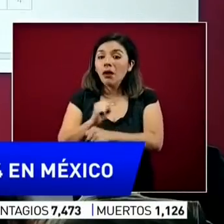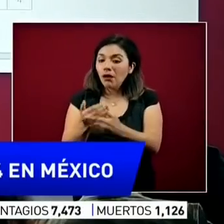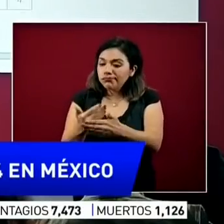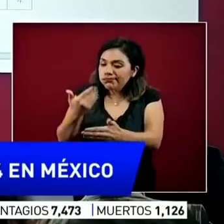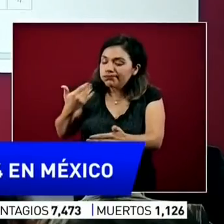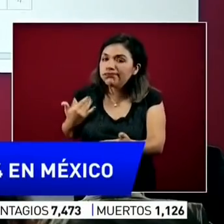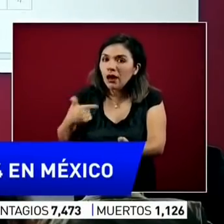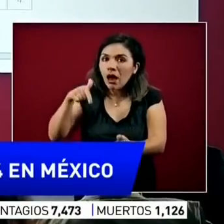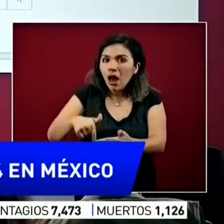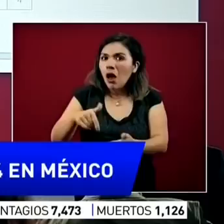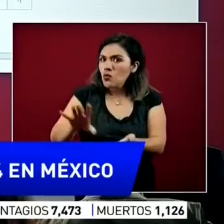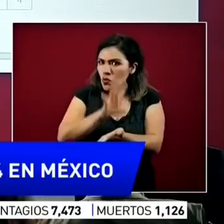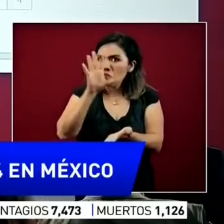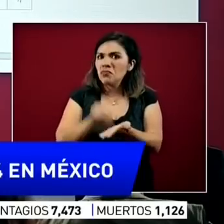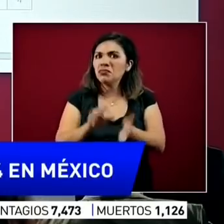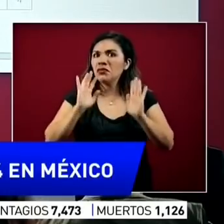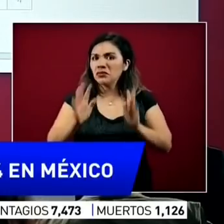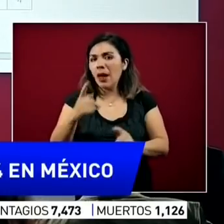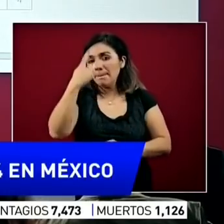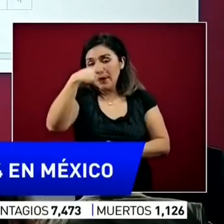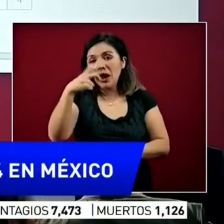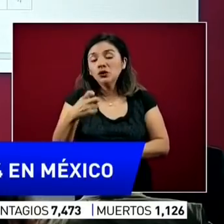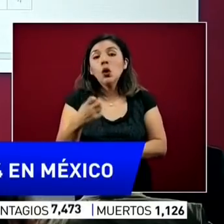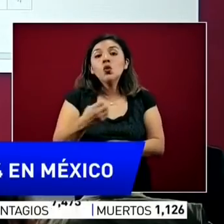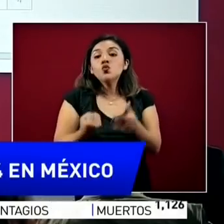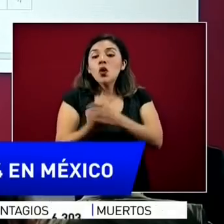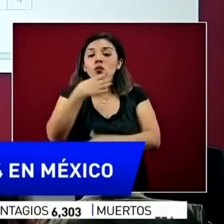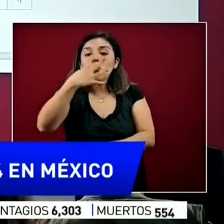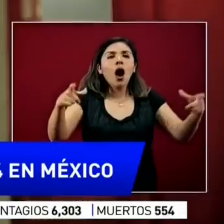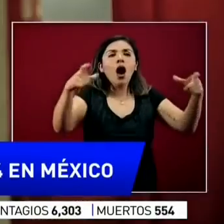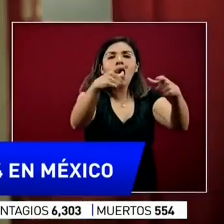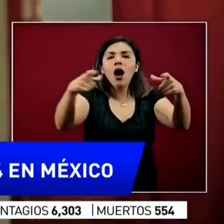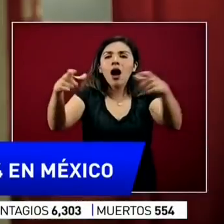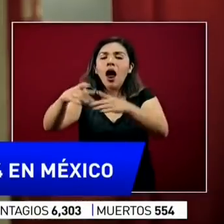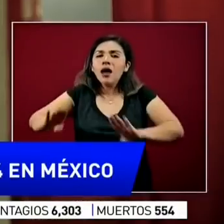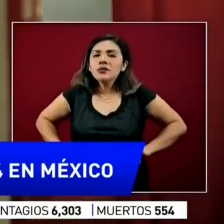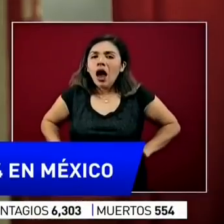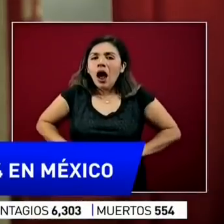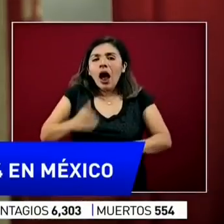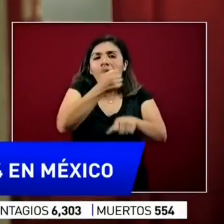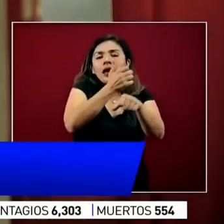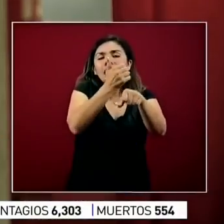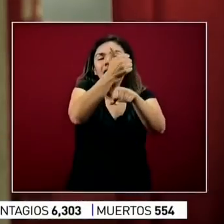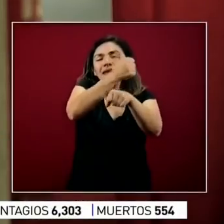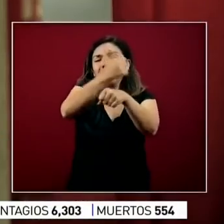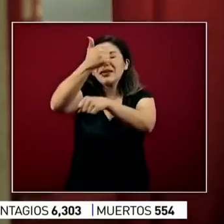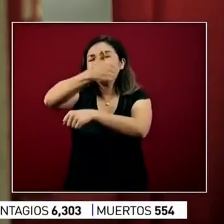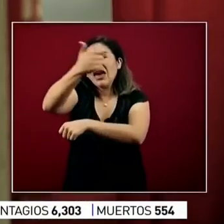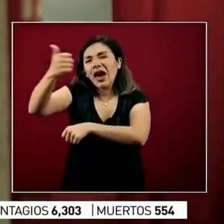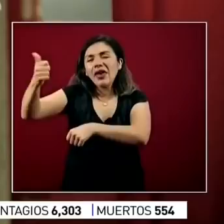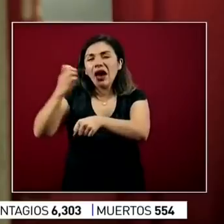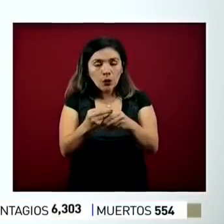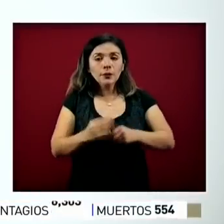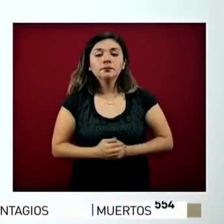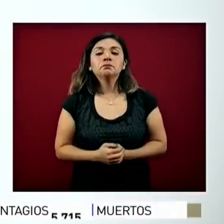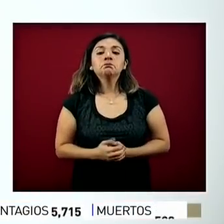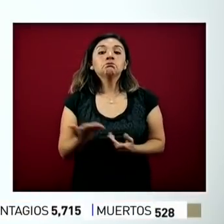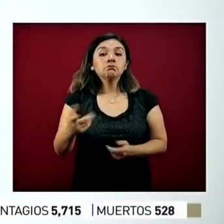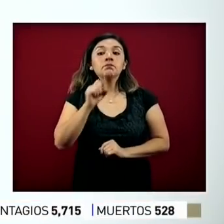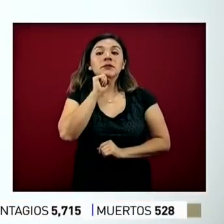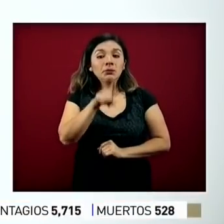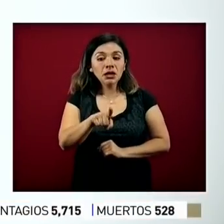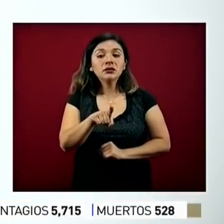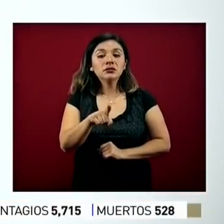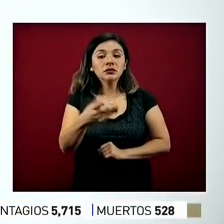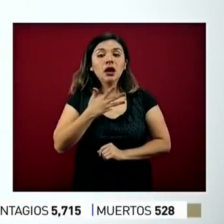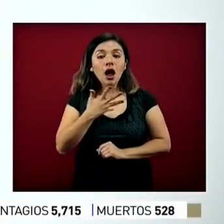se notificaron 947 decesos más por COVID-19. Hay un acumulado de más de 24,300 defunciones. Se